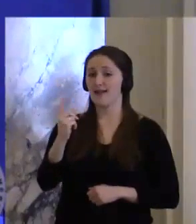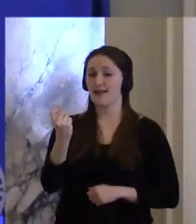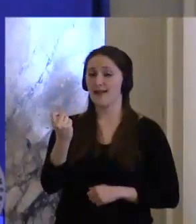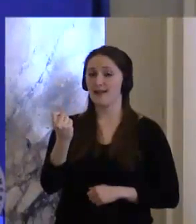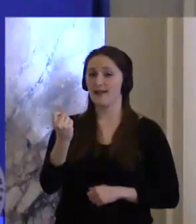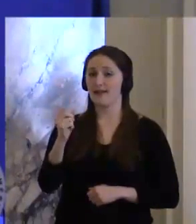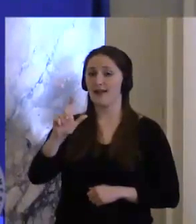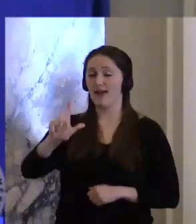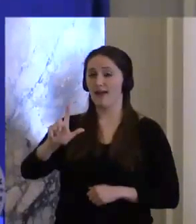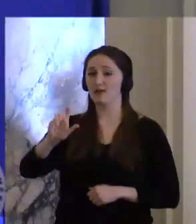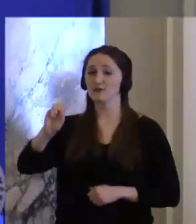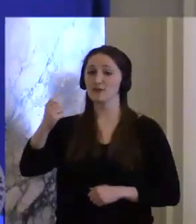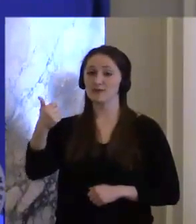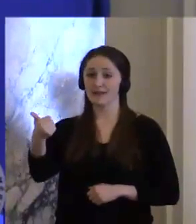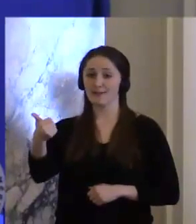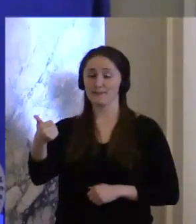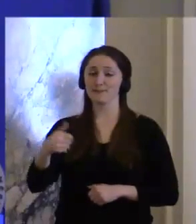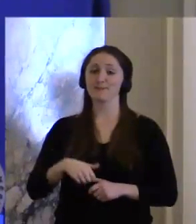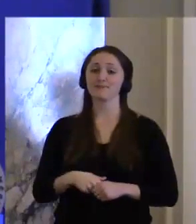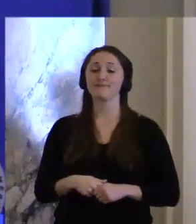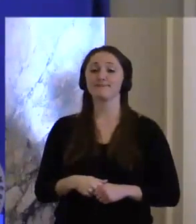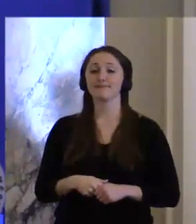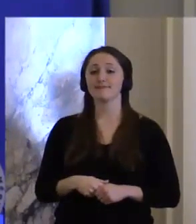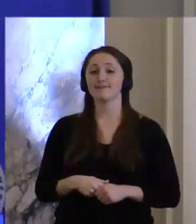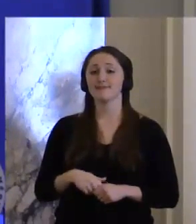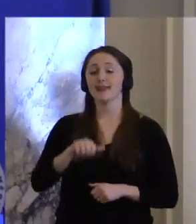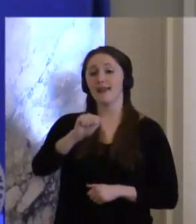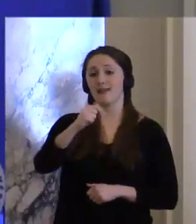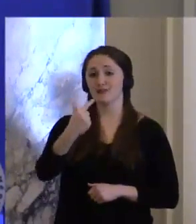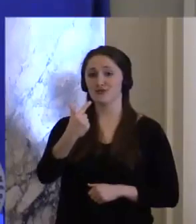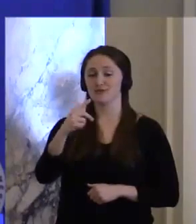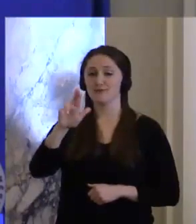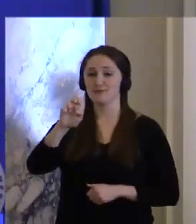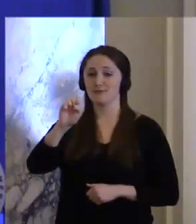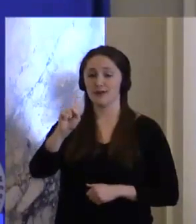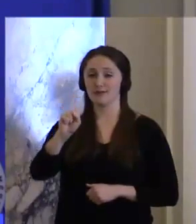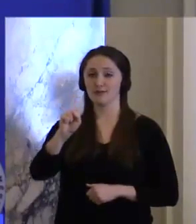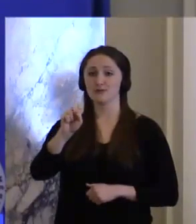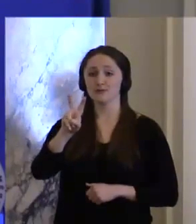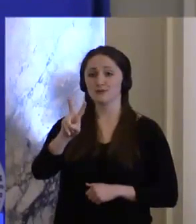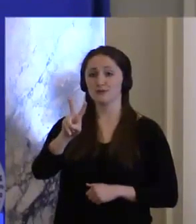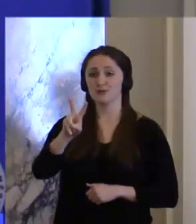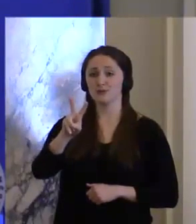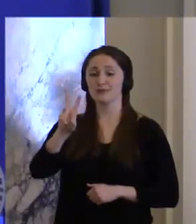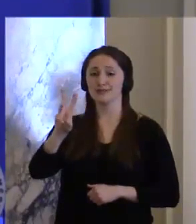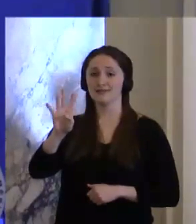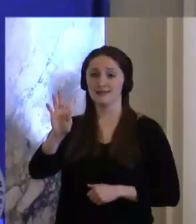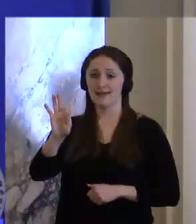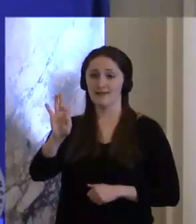6L010 AG resolución 2694